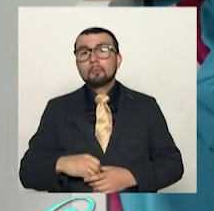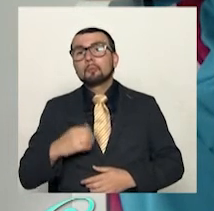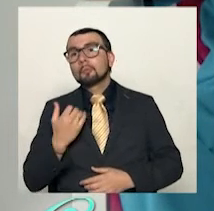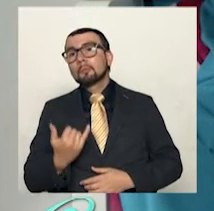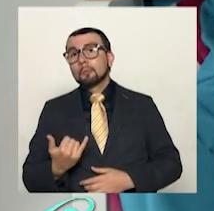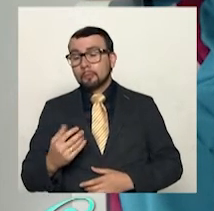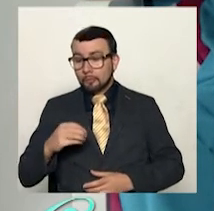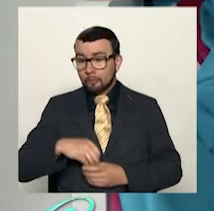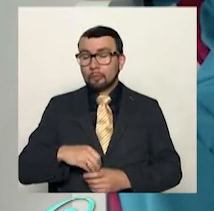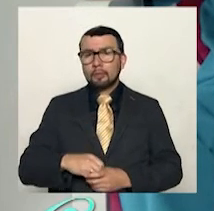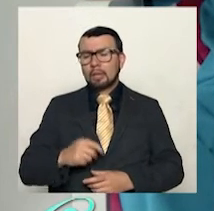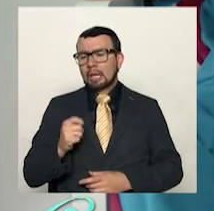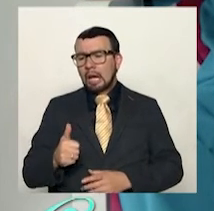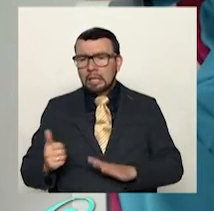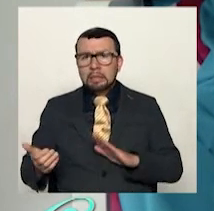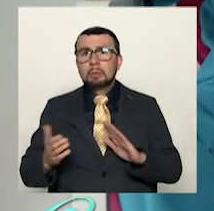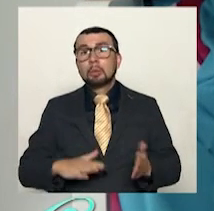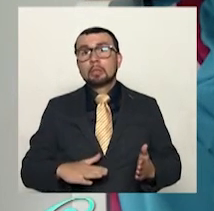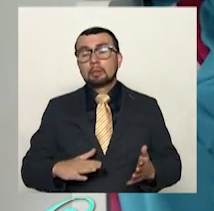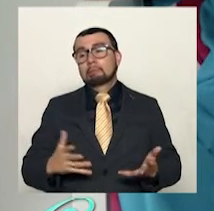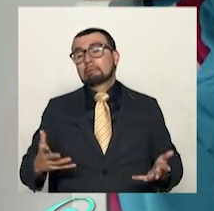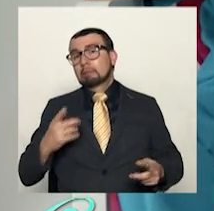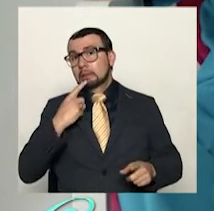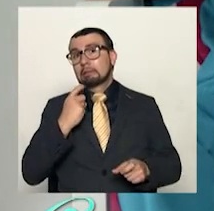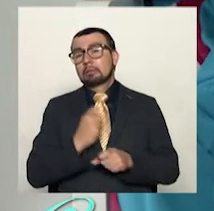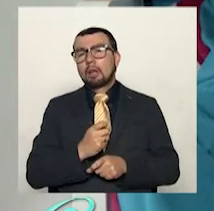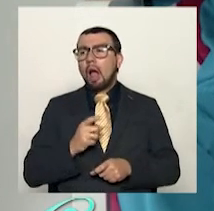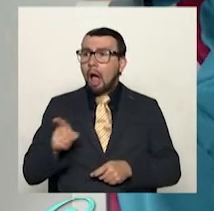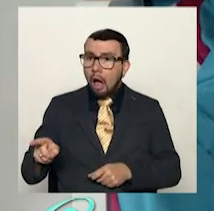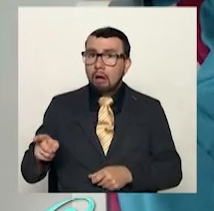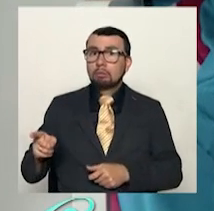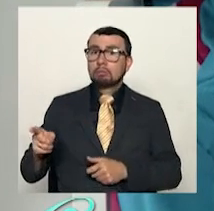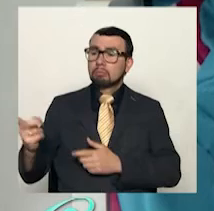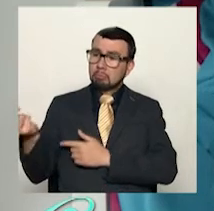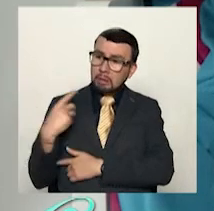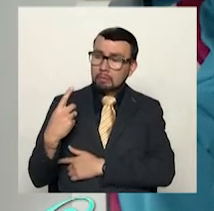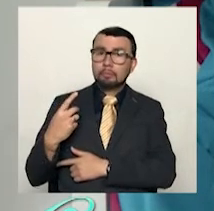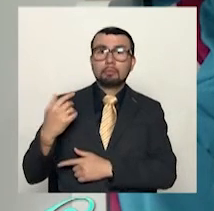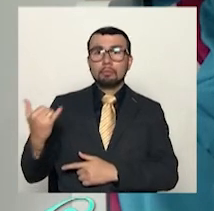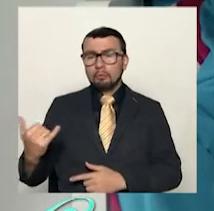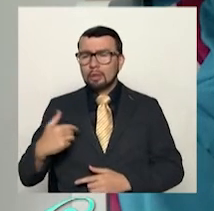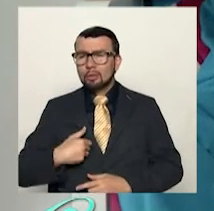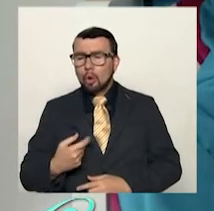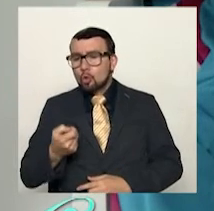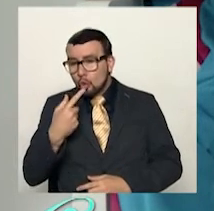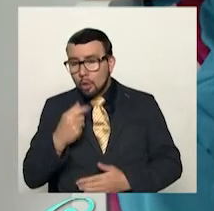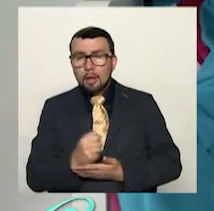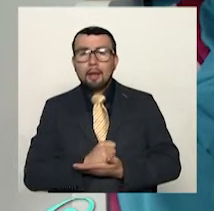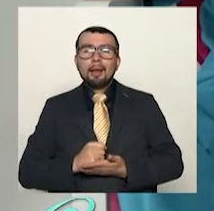la muerte, porque en la farmacia me mandaron unas pasticas para el cólico,